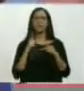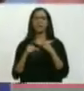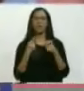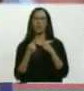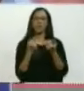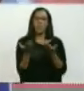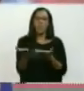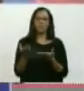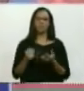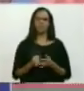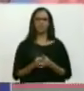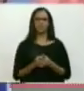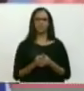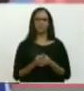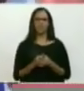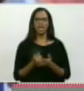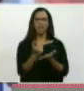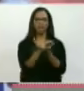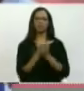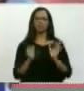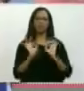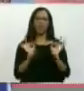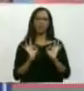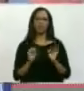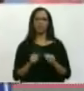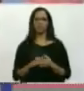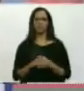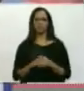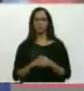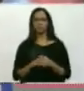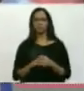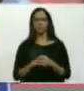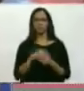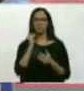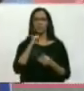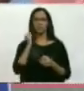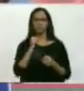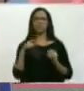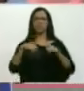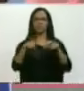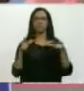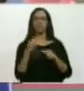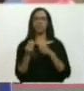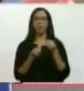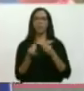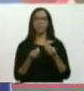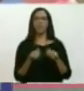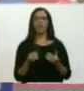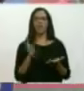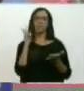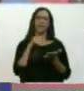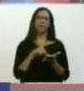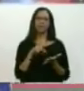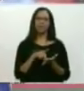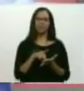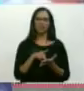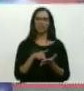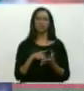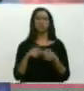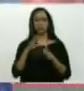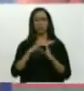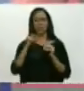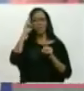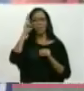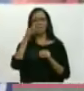esta. Beneficios ninguno. Y sí, situaciones como esta que vamos a llegar... Con todo respeto